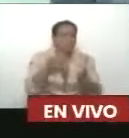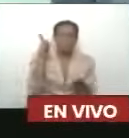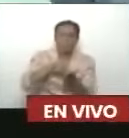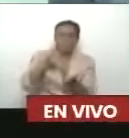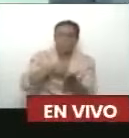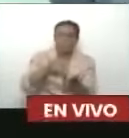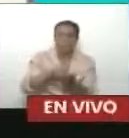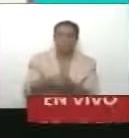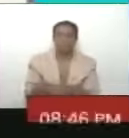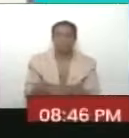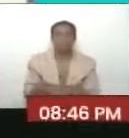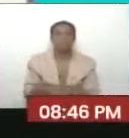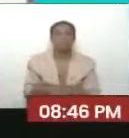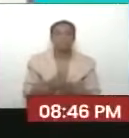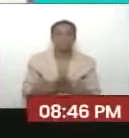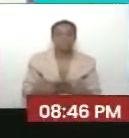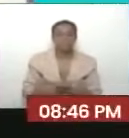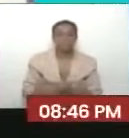Punto a favor.